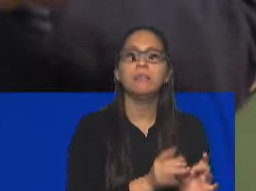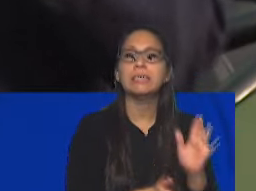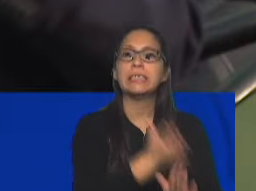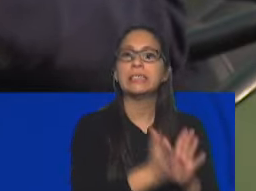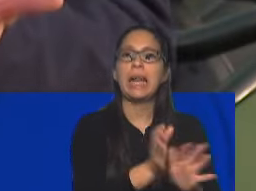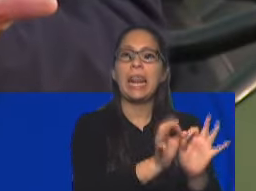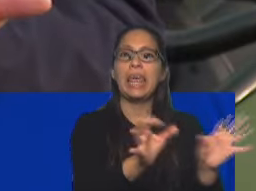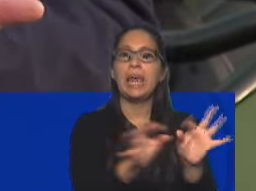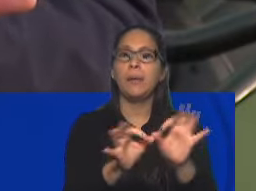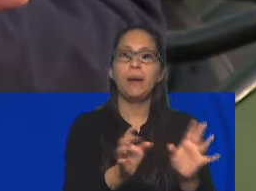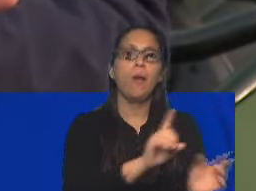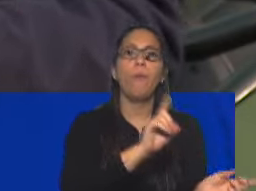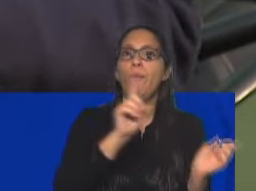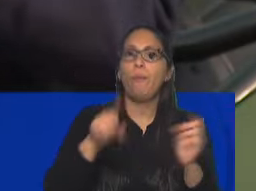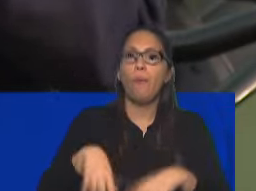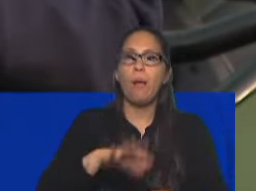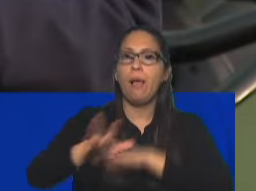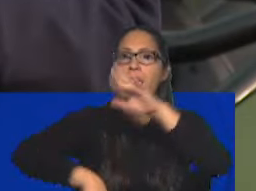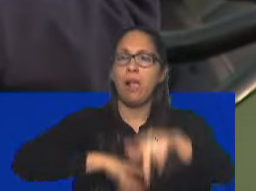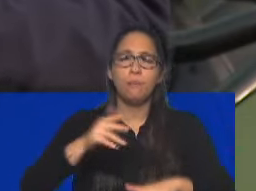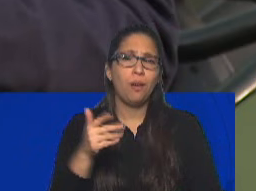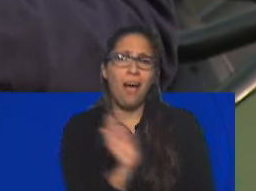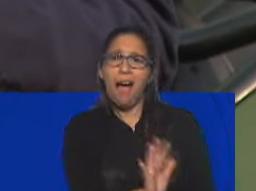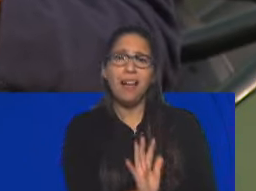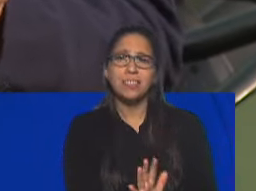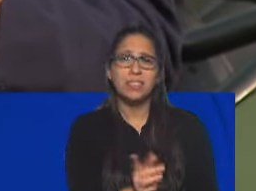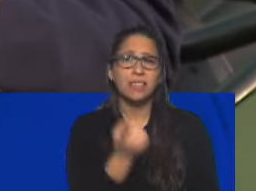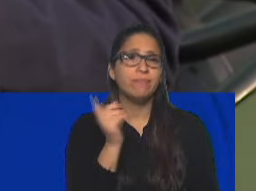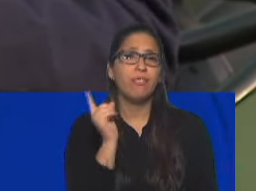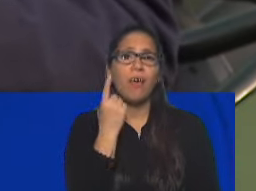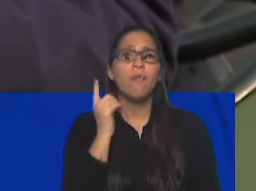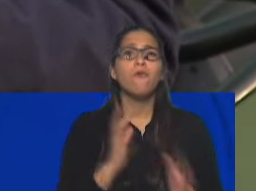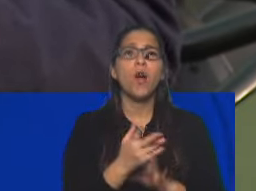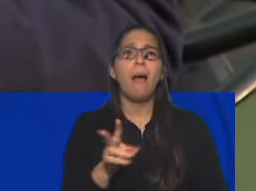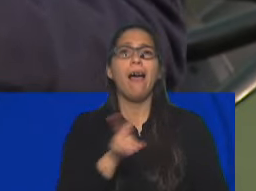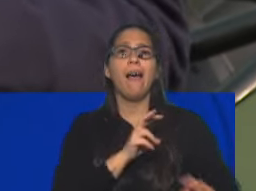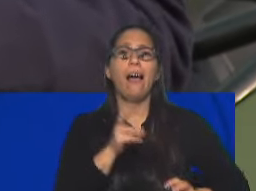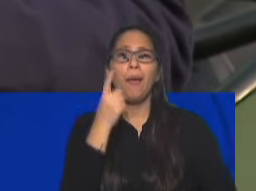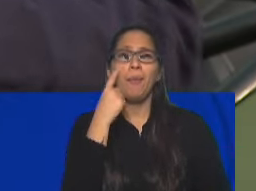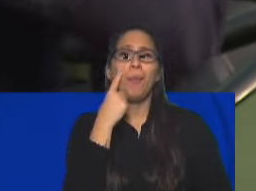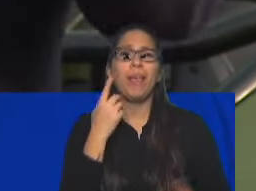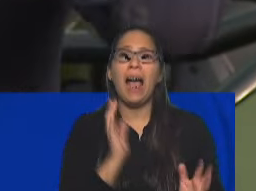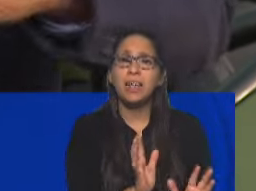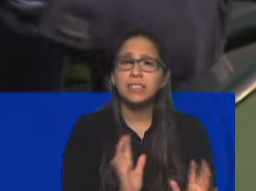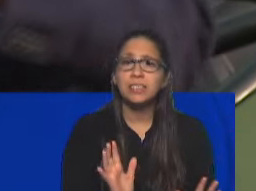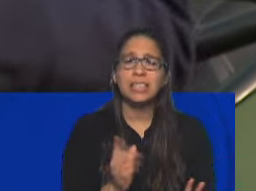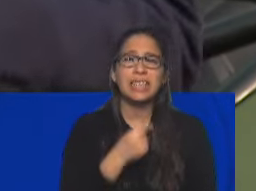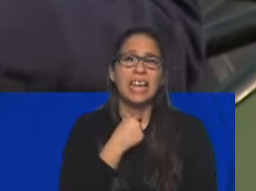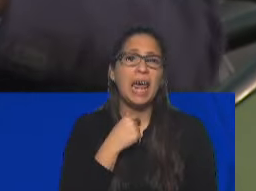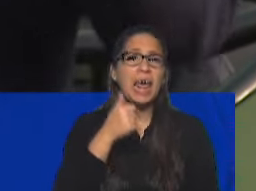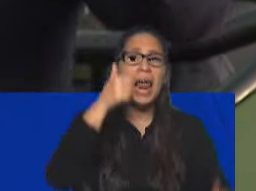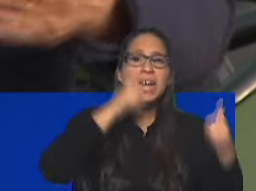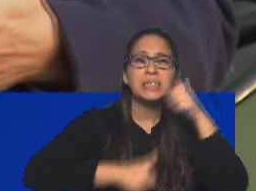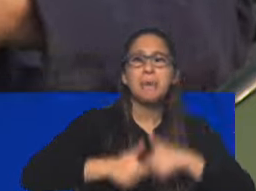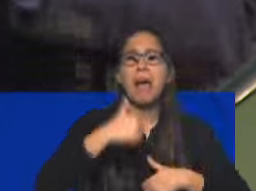delitos porque es lo que hacen. De eso viven, están en la vereda de enfrente, quieren generar el mal, si lastiman,